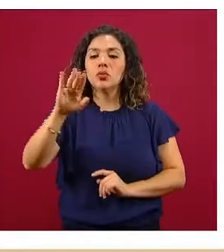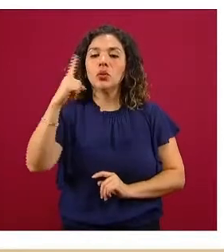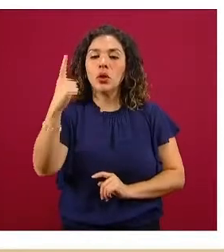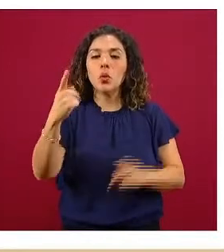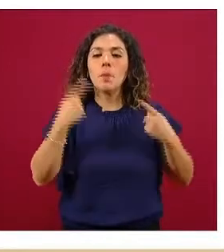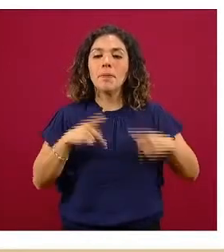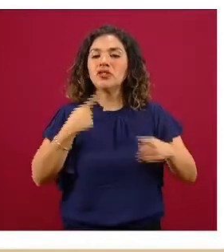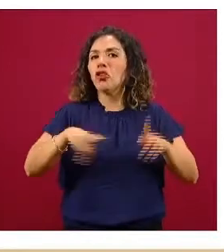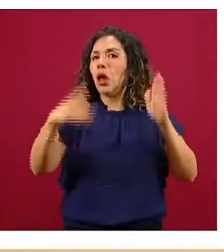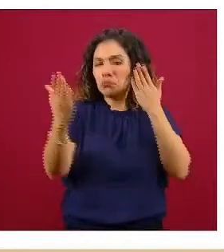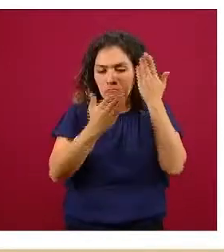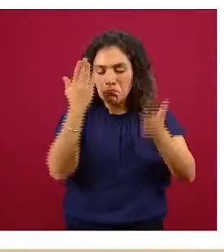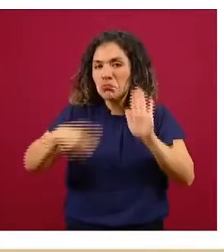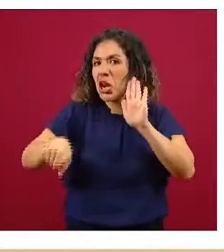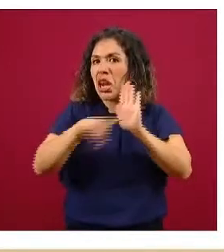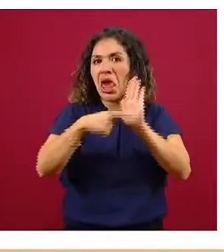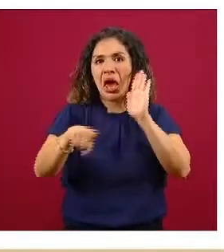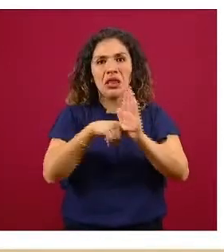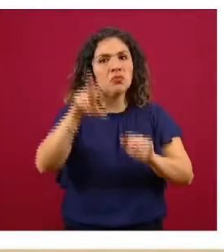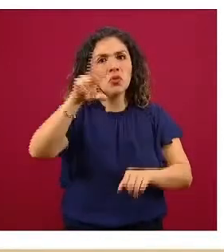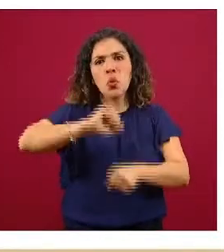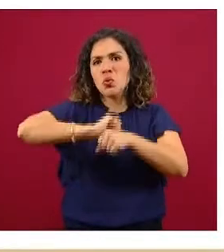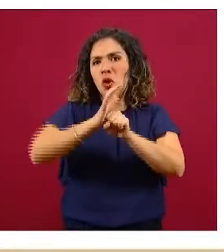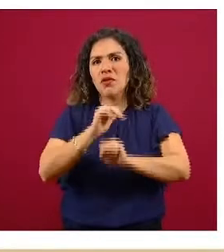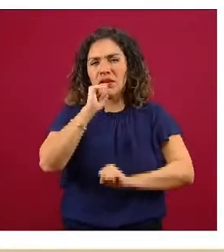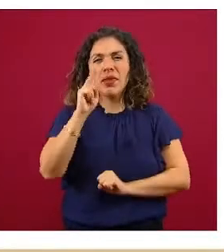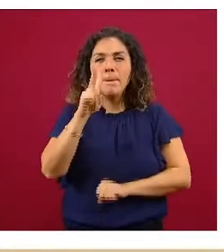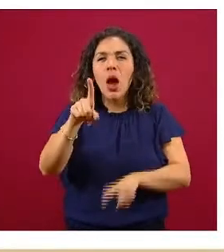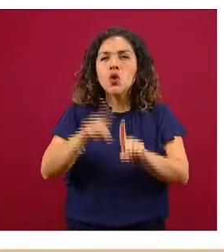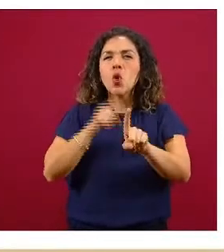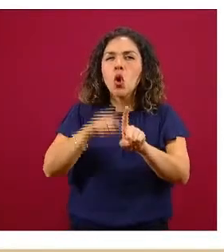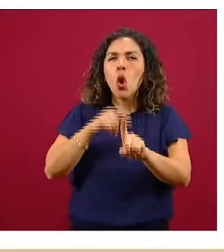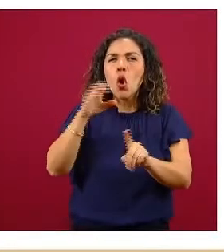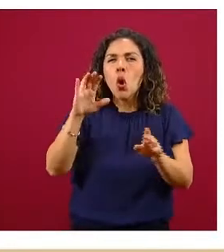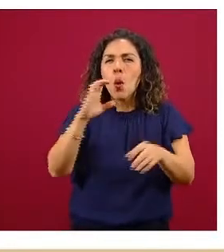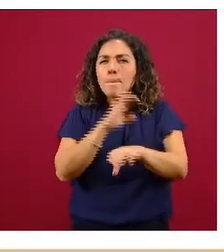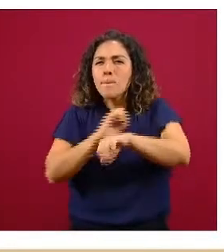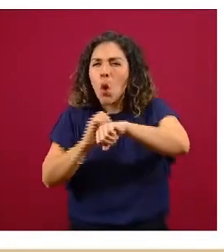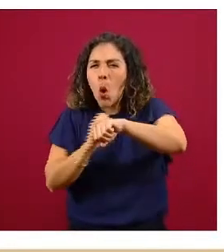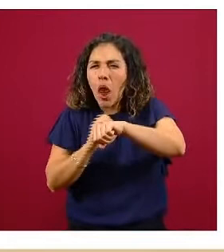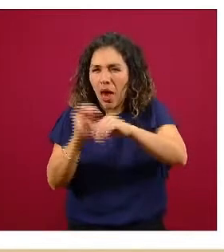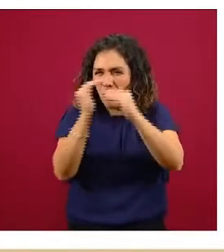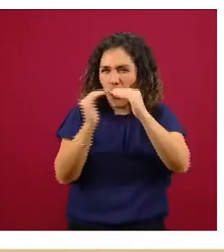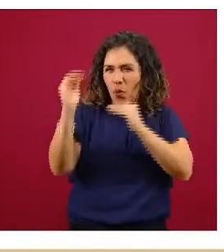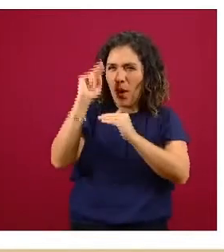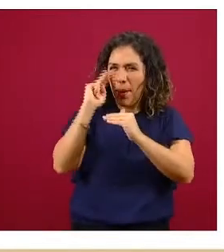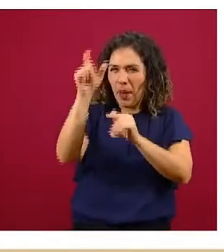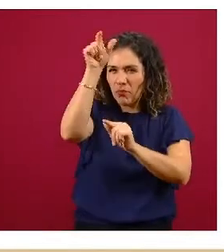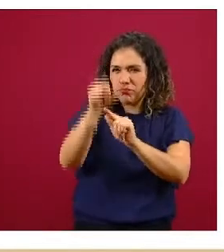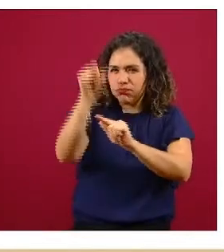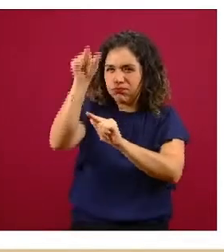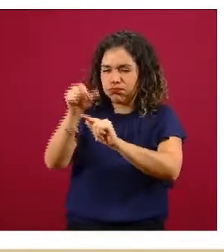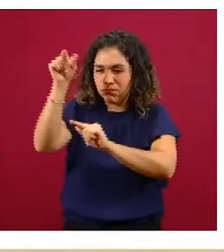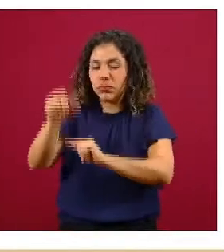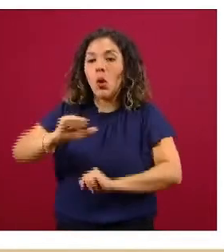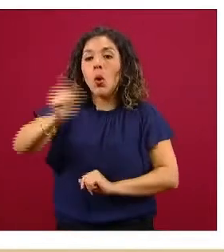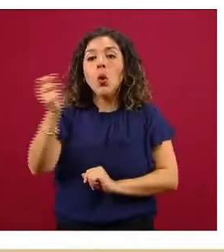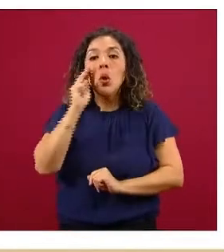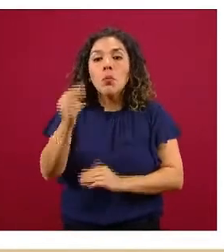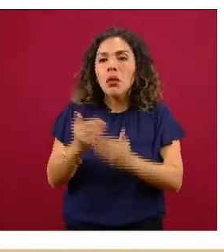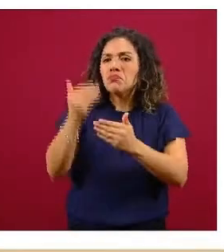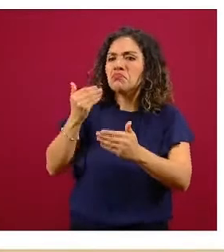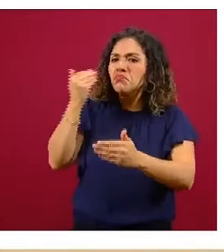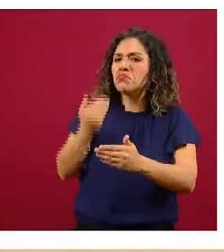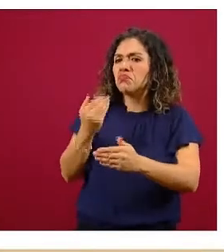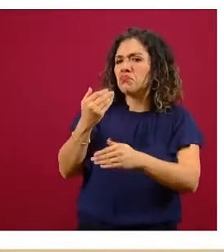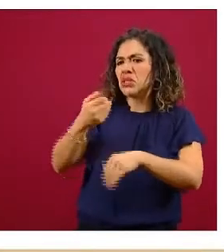406,151 que han sido negativas, son precisamente las barras lilas que se encuentran en la parte superior. Pueden ustedes ver que en la última